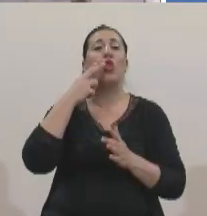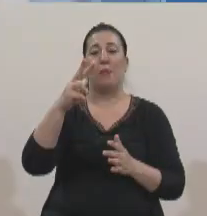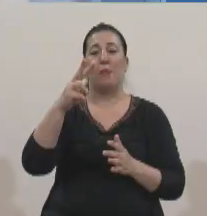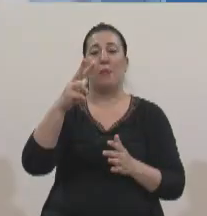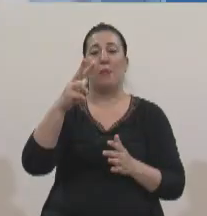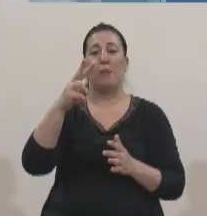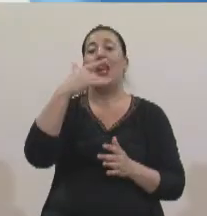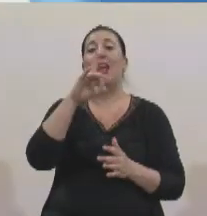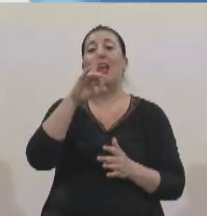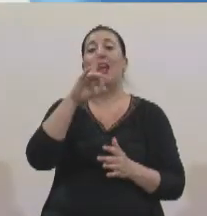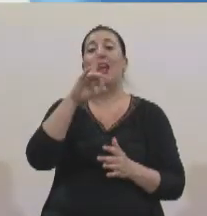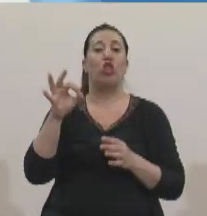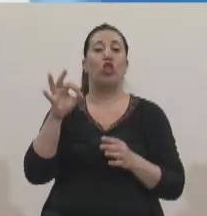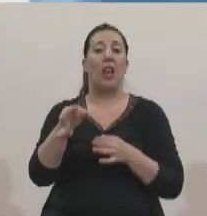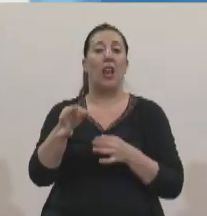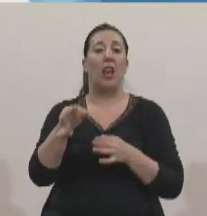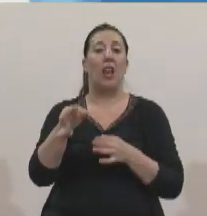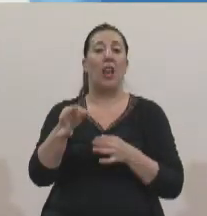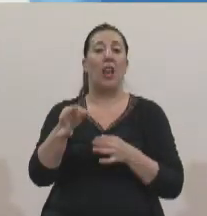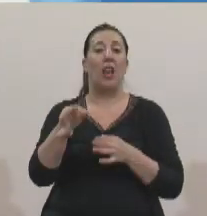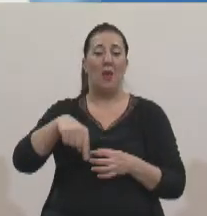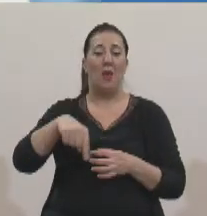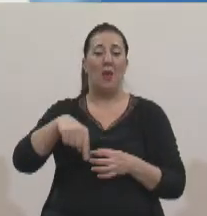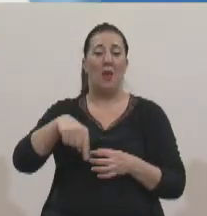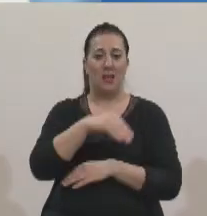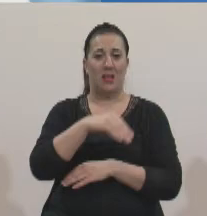patagónica, en una sesión en la que siempre...